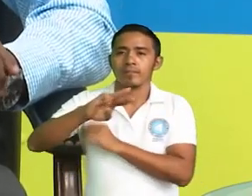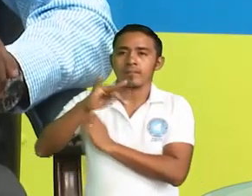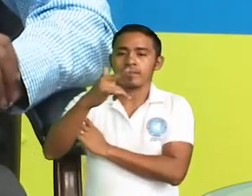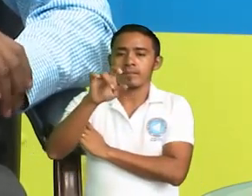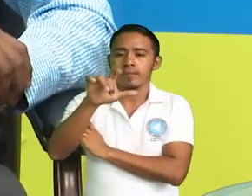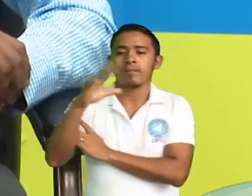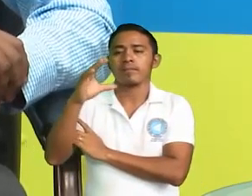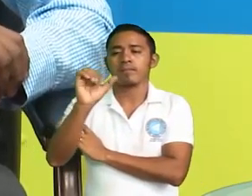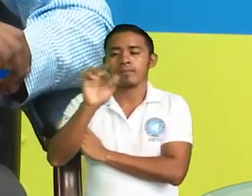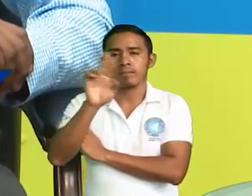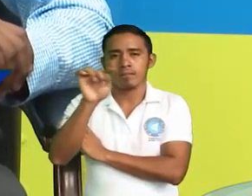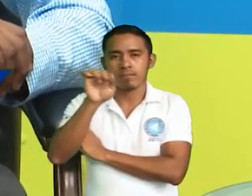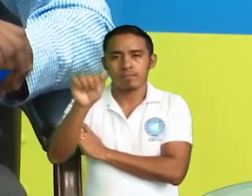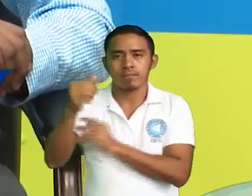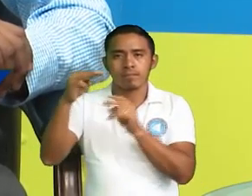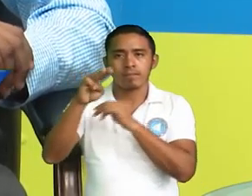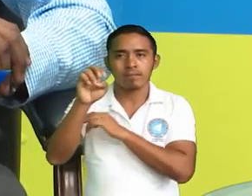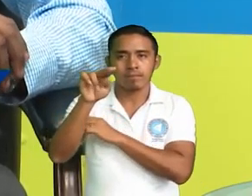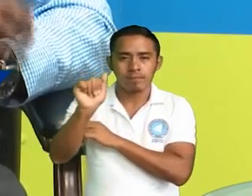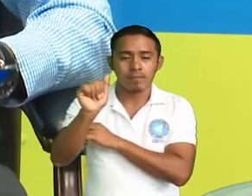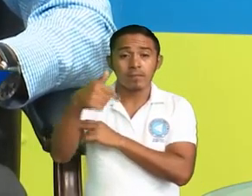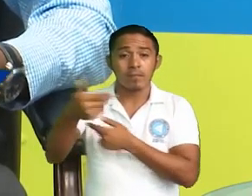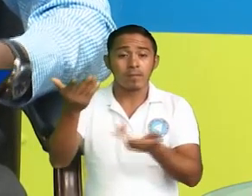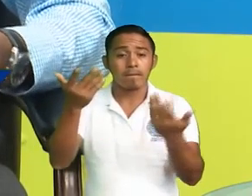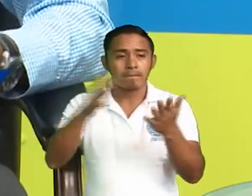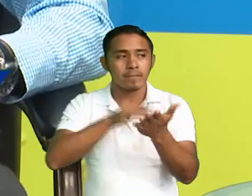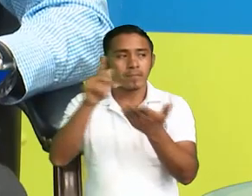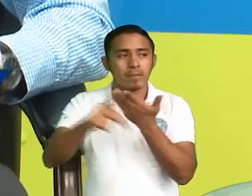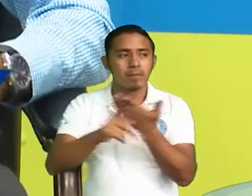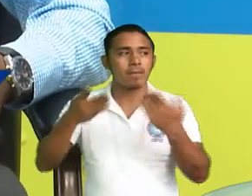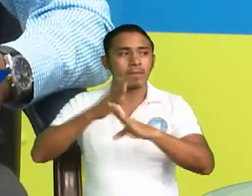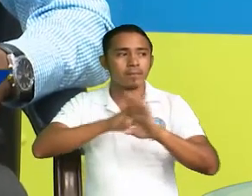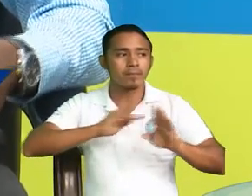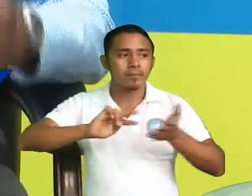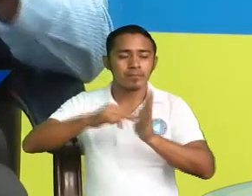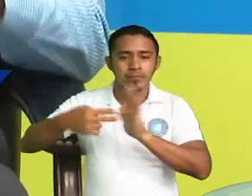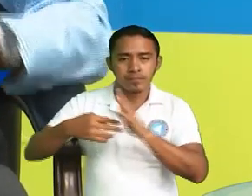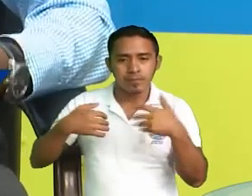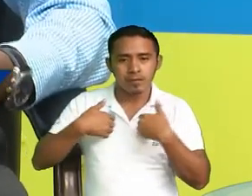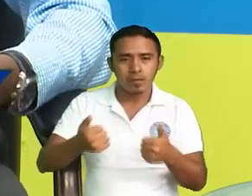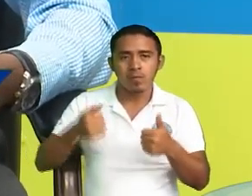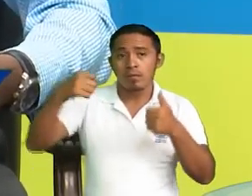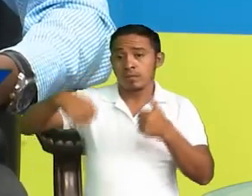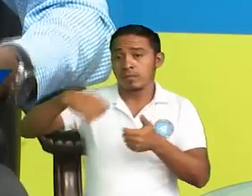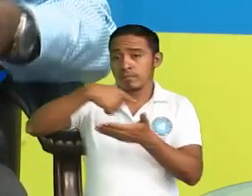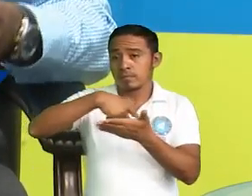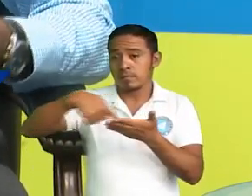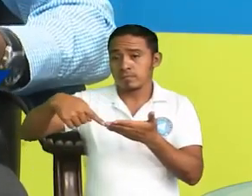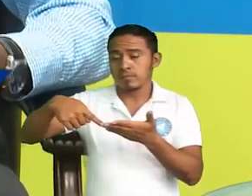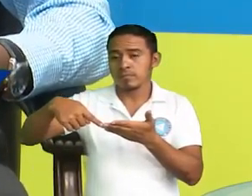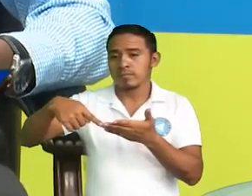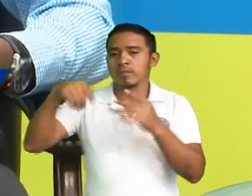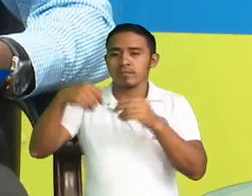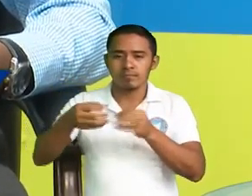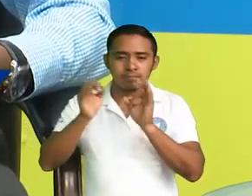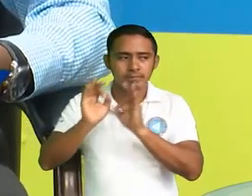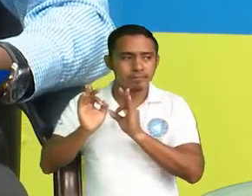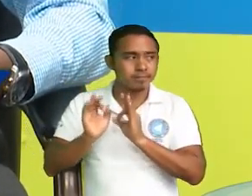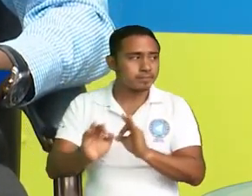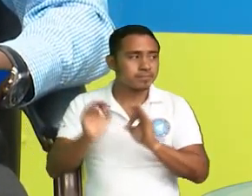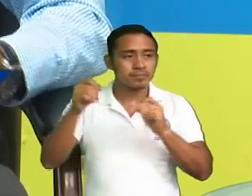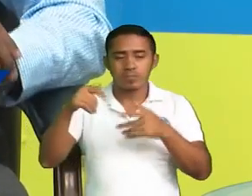y les doy la bienvenida a un programa más de Prevenir de Salud. Estamos iniciando semana, así que mucha energía para todos los